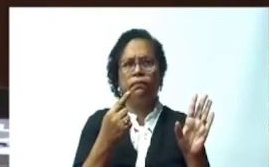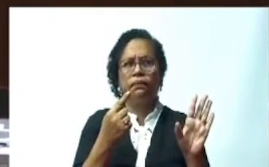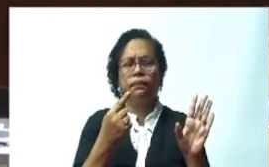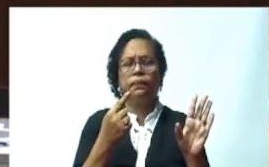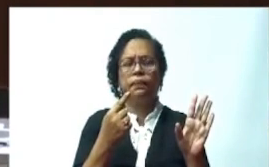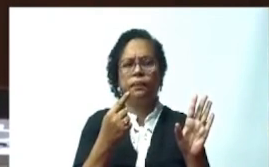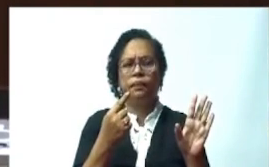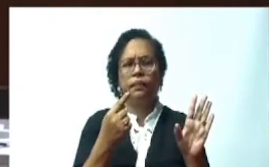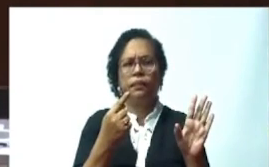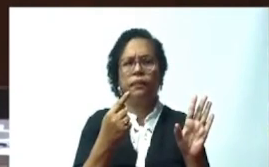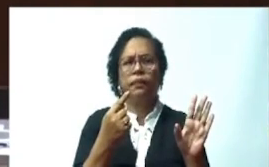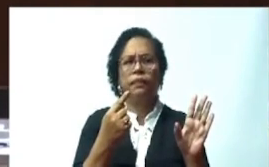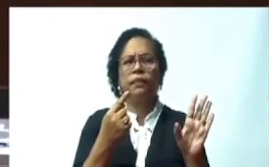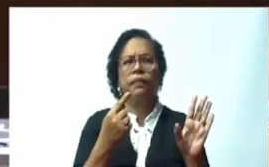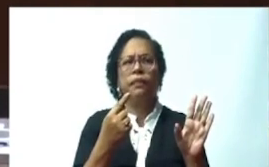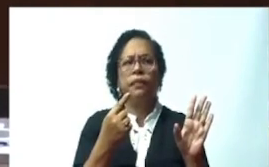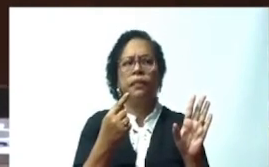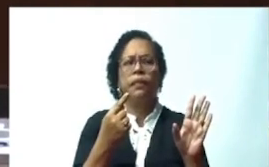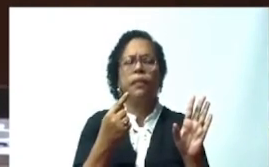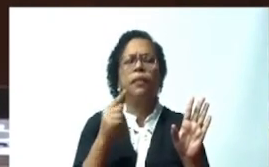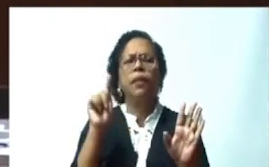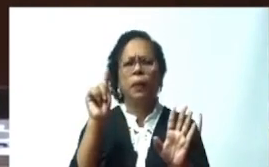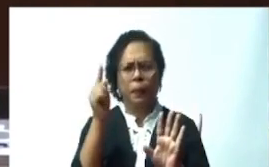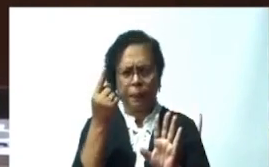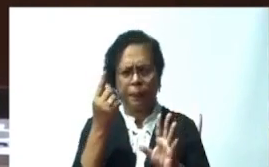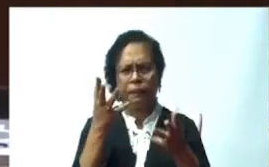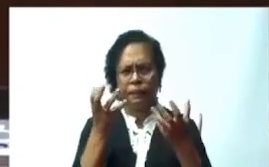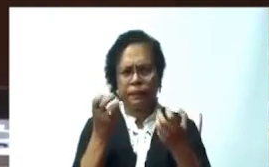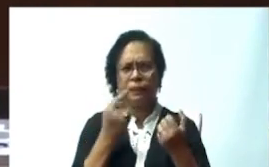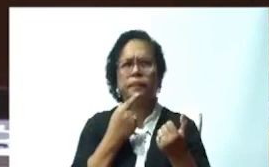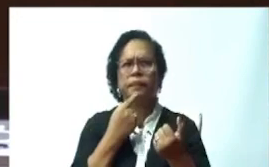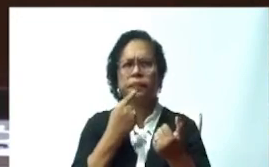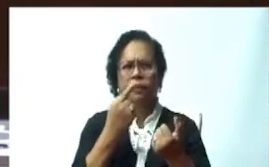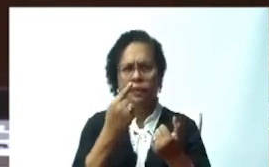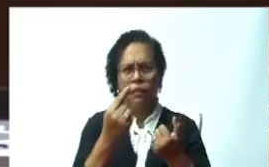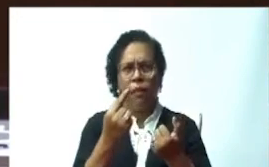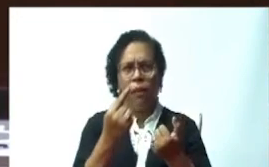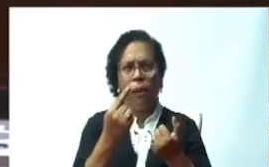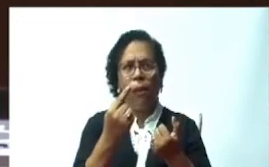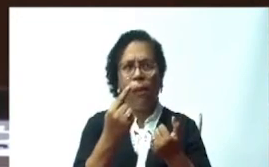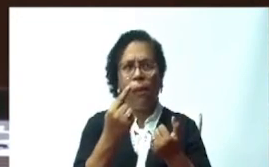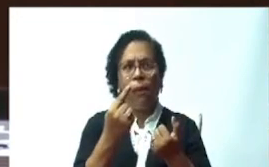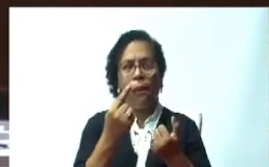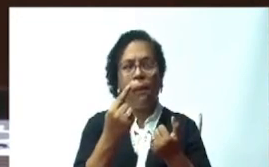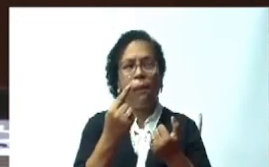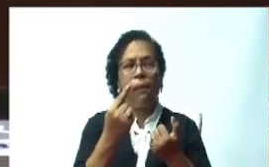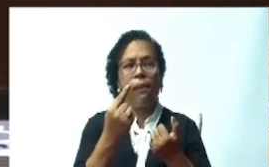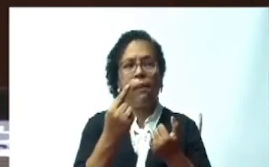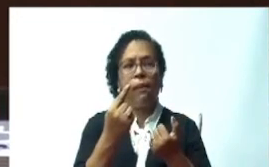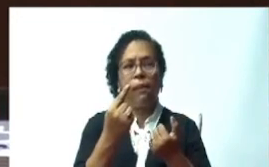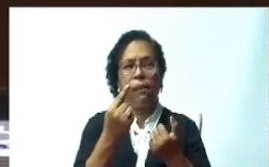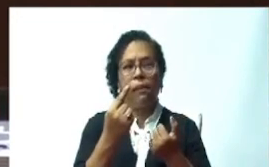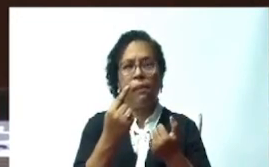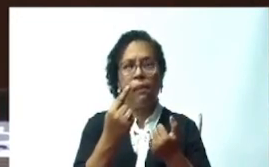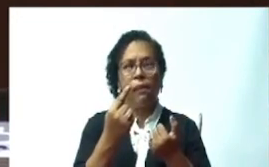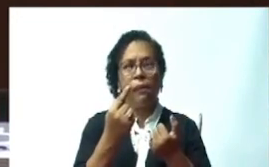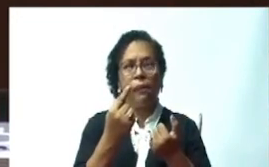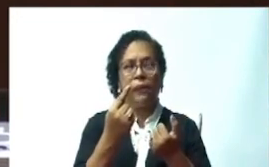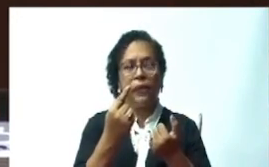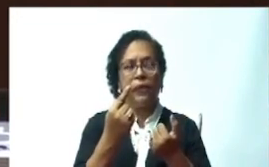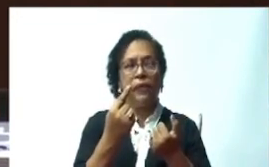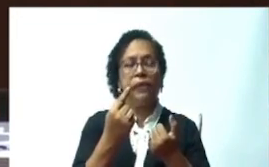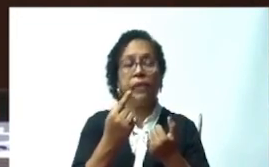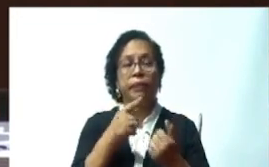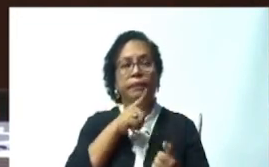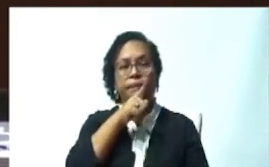Solo para decir que ciertamente la intención con